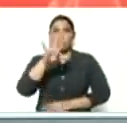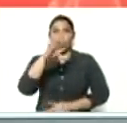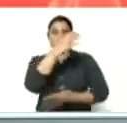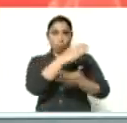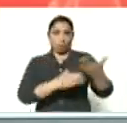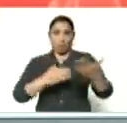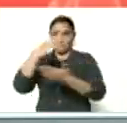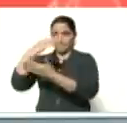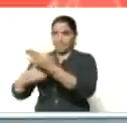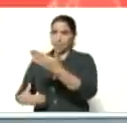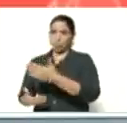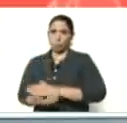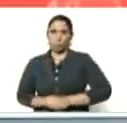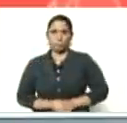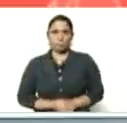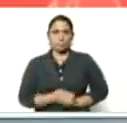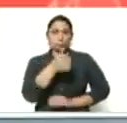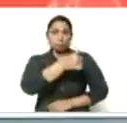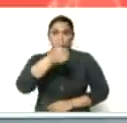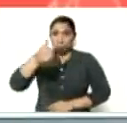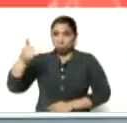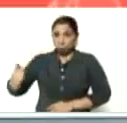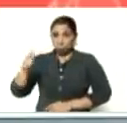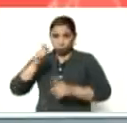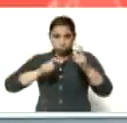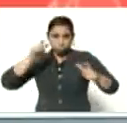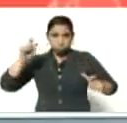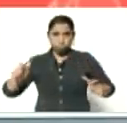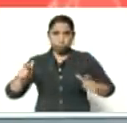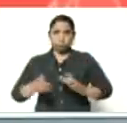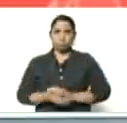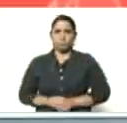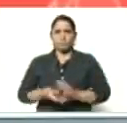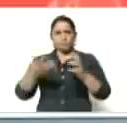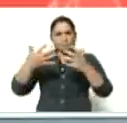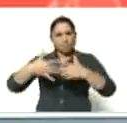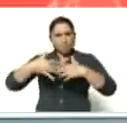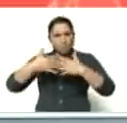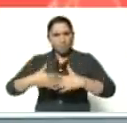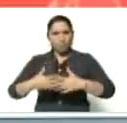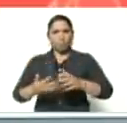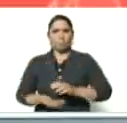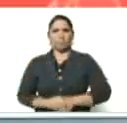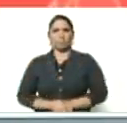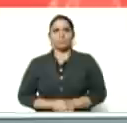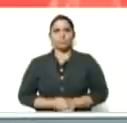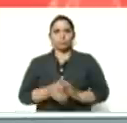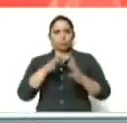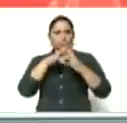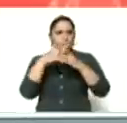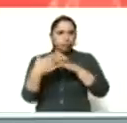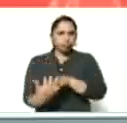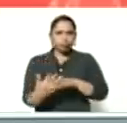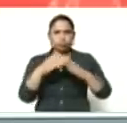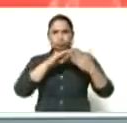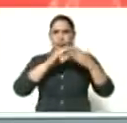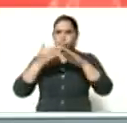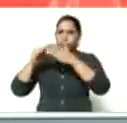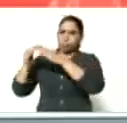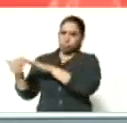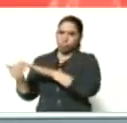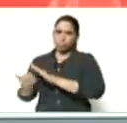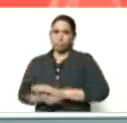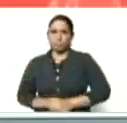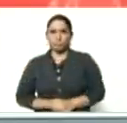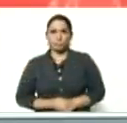capítulos, cada quien en su fábrica, en su barrio, a las comunas,